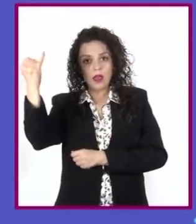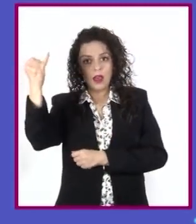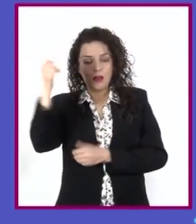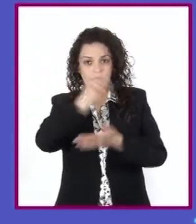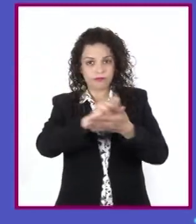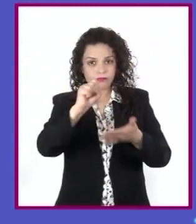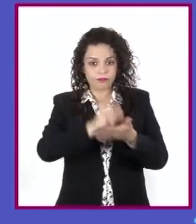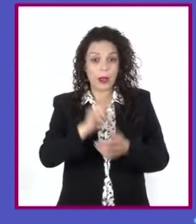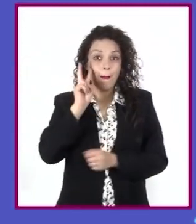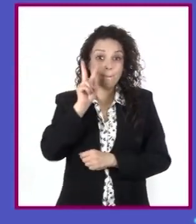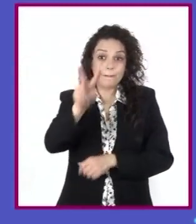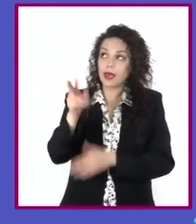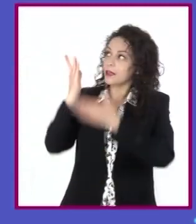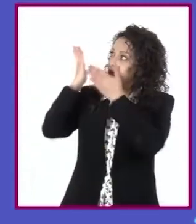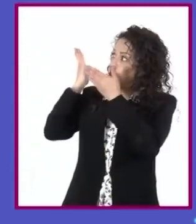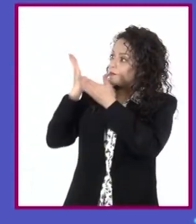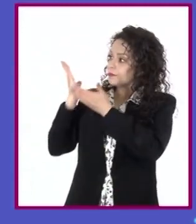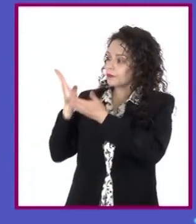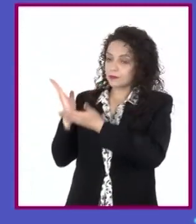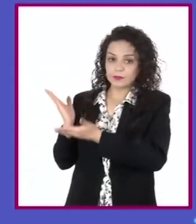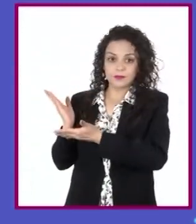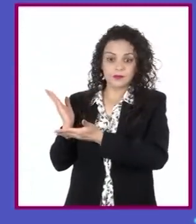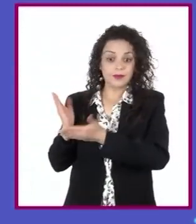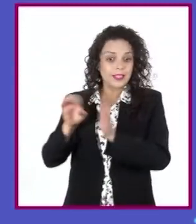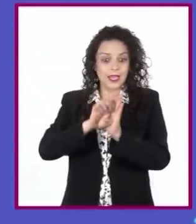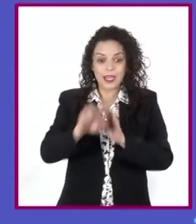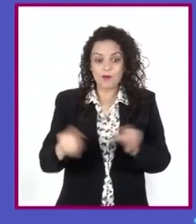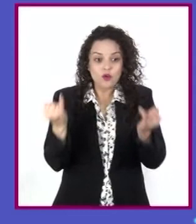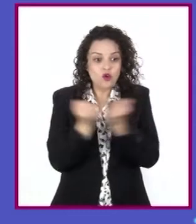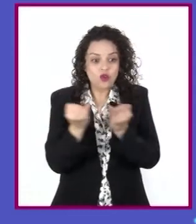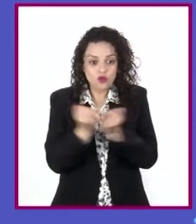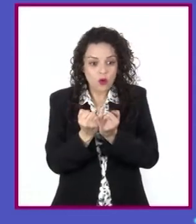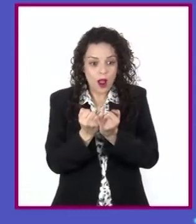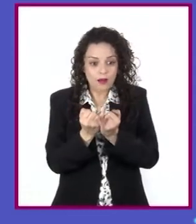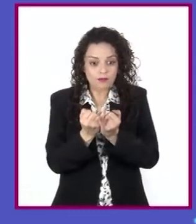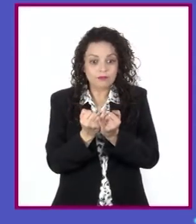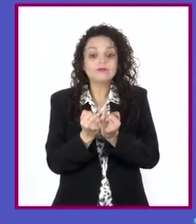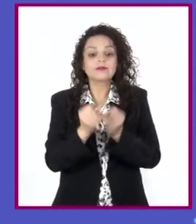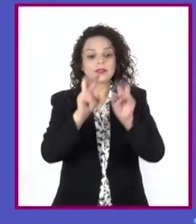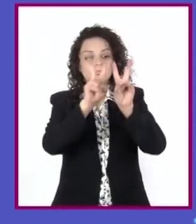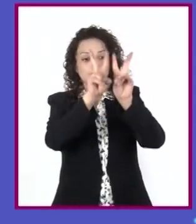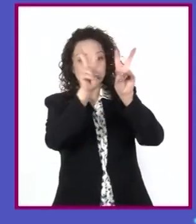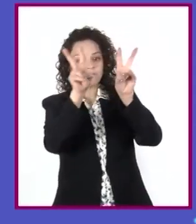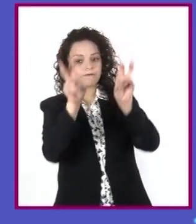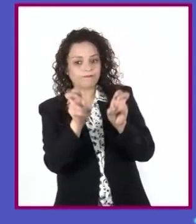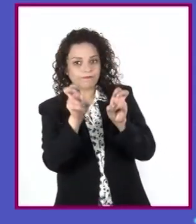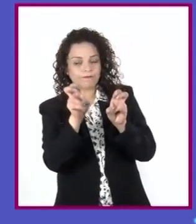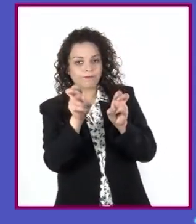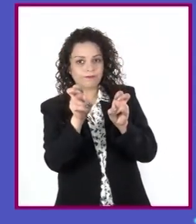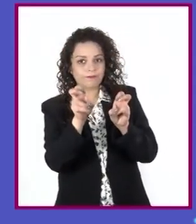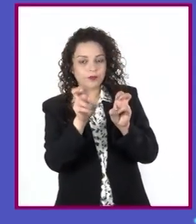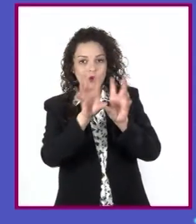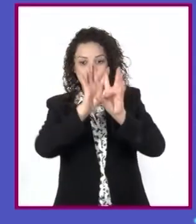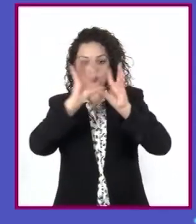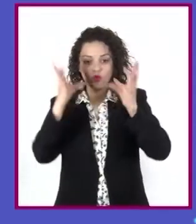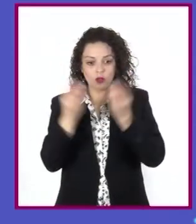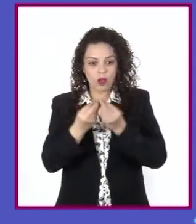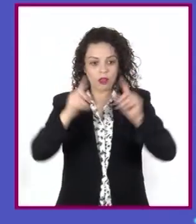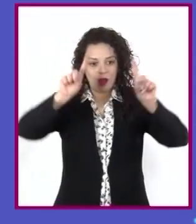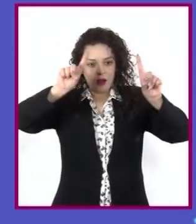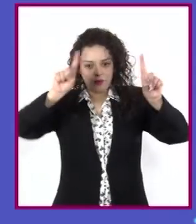se observa la cita entre comillas, seguida del autor, el año de publicación y la página. Todo entre